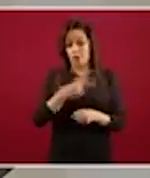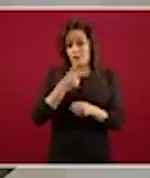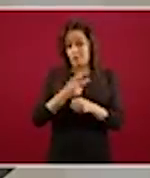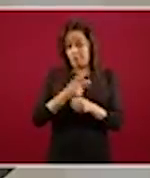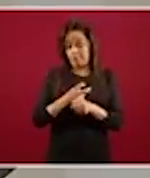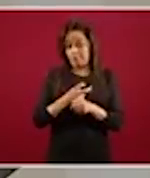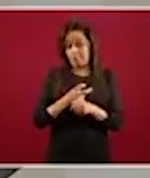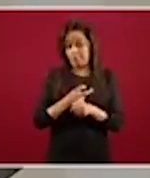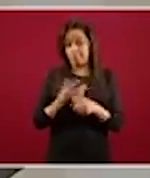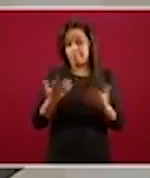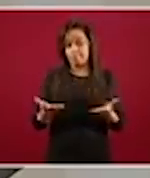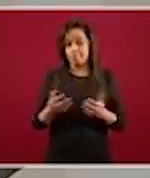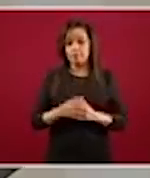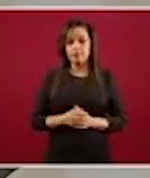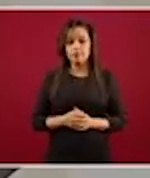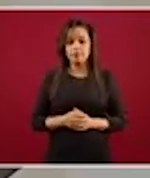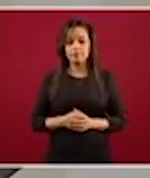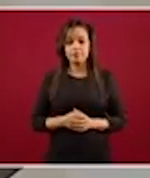Segundo camino, por supuesto,